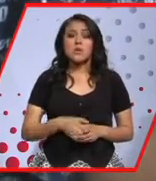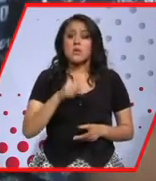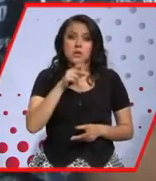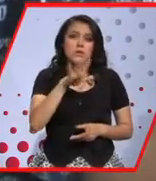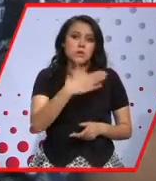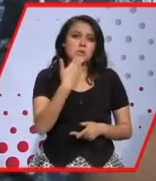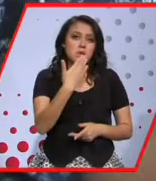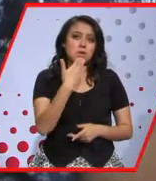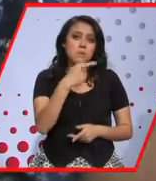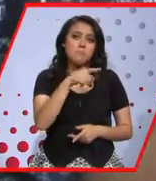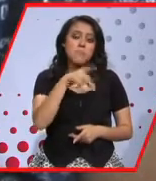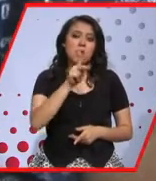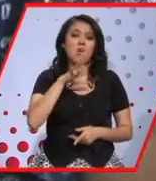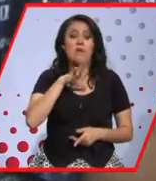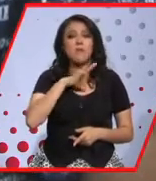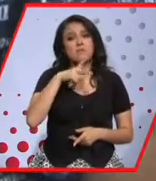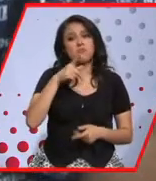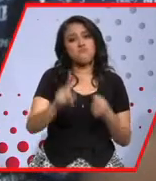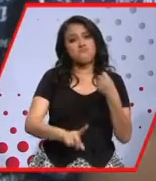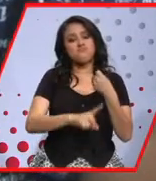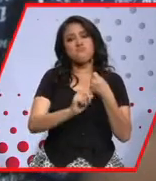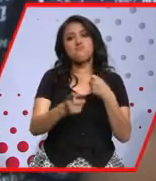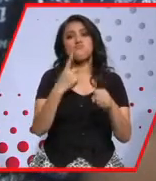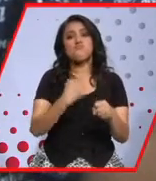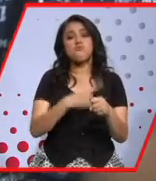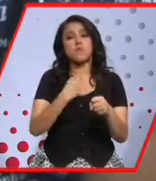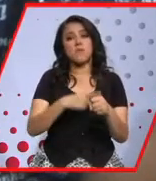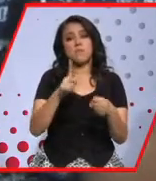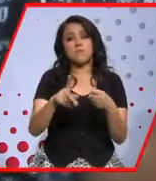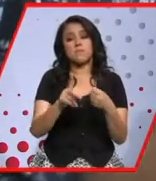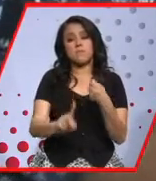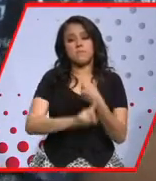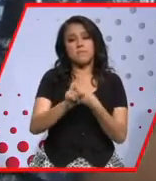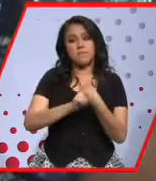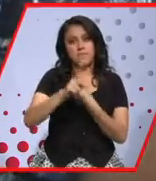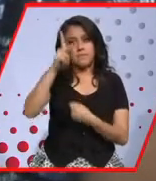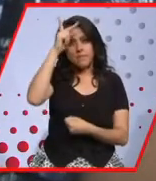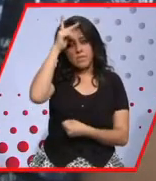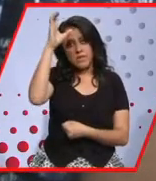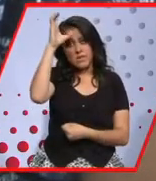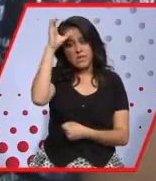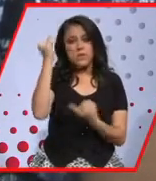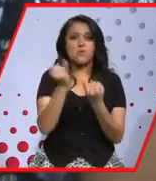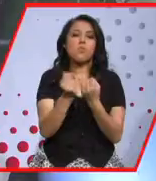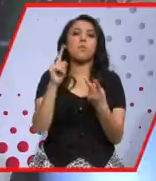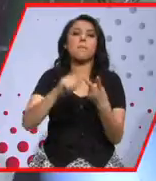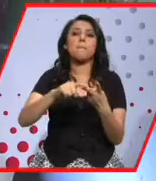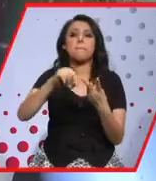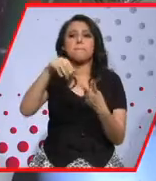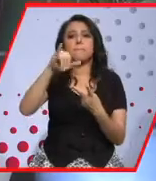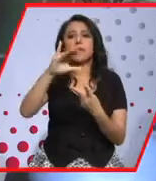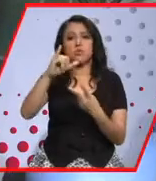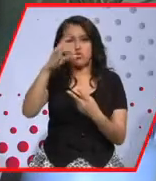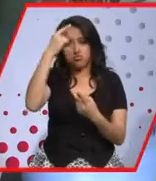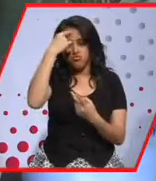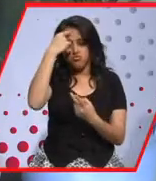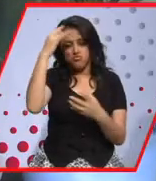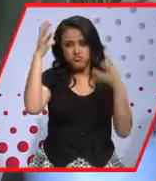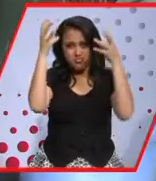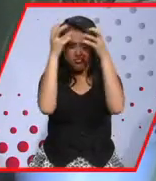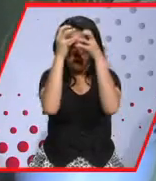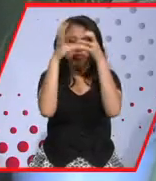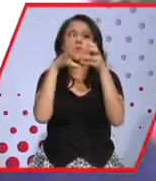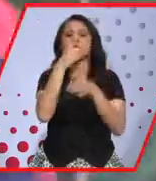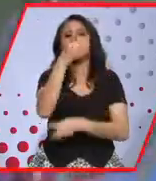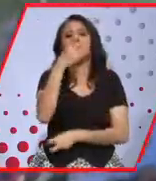tenía parálisis y que también tenía pues un problema que era la microcefalia. El pronóstico de los